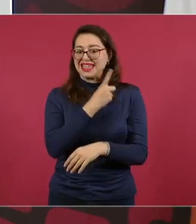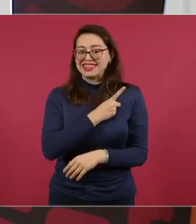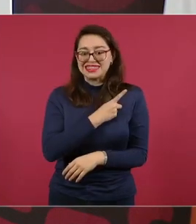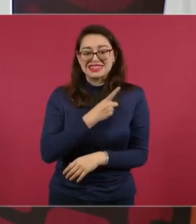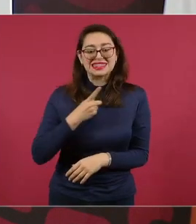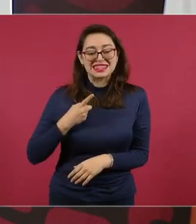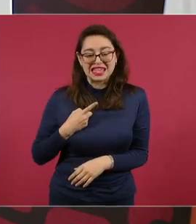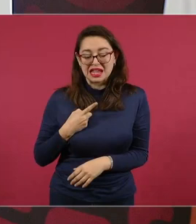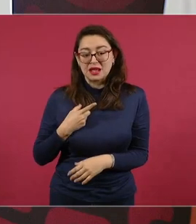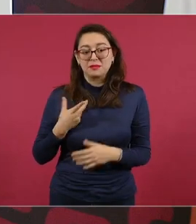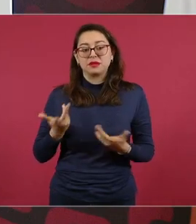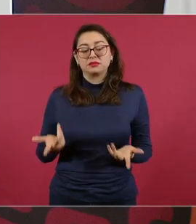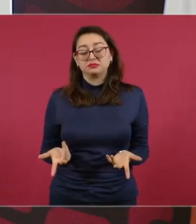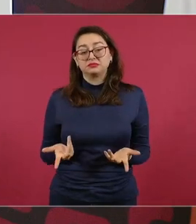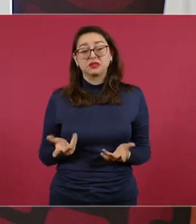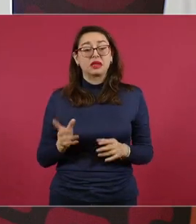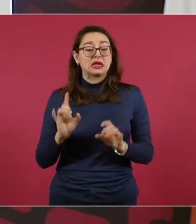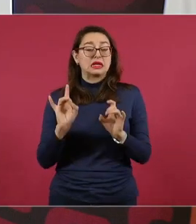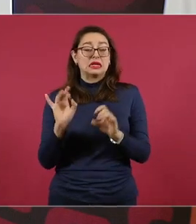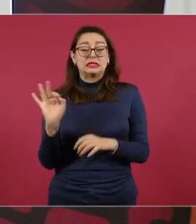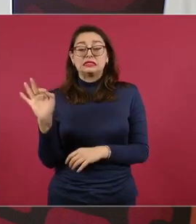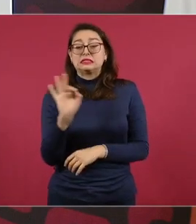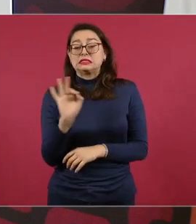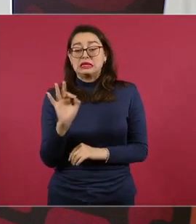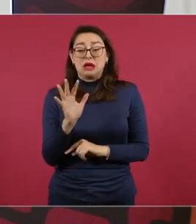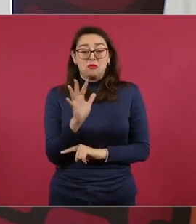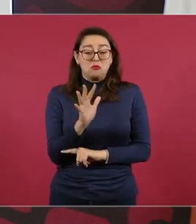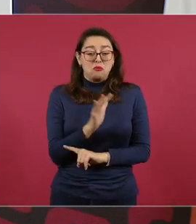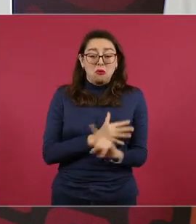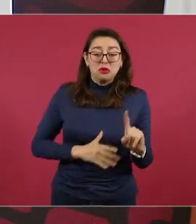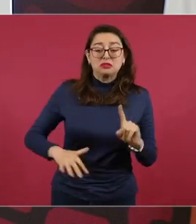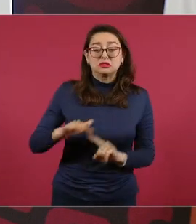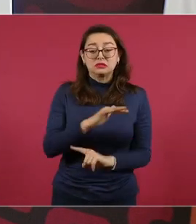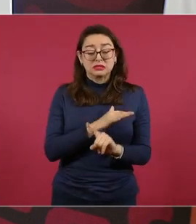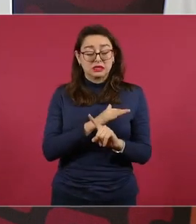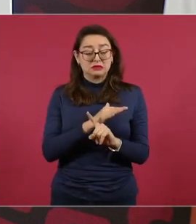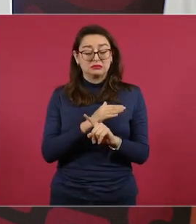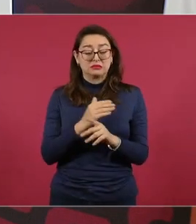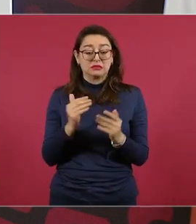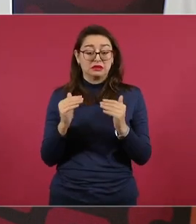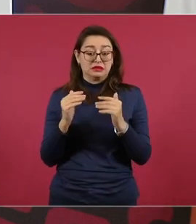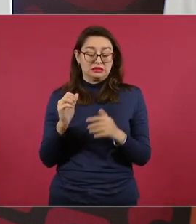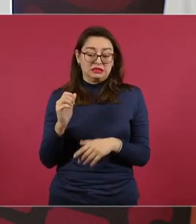sea inflación más 2 puntos, pero nunca